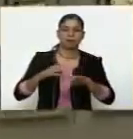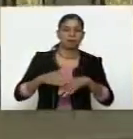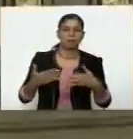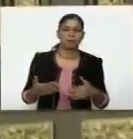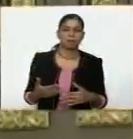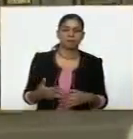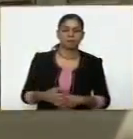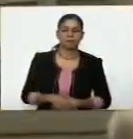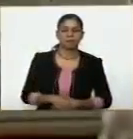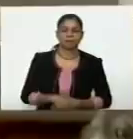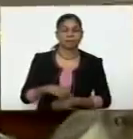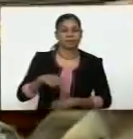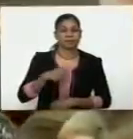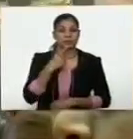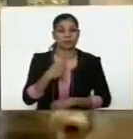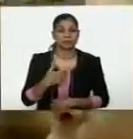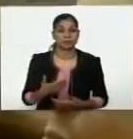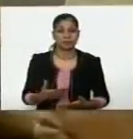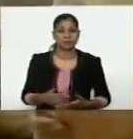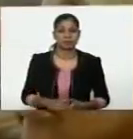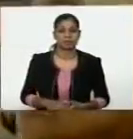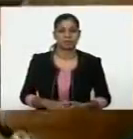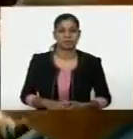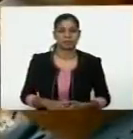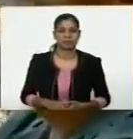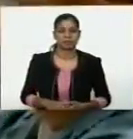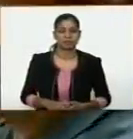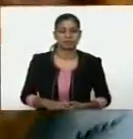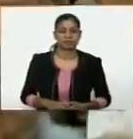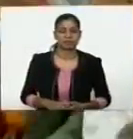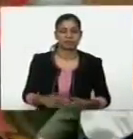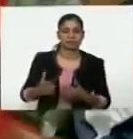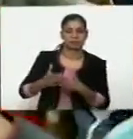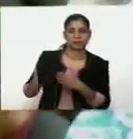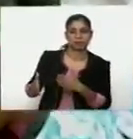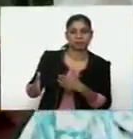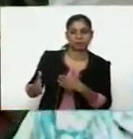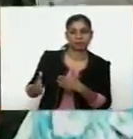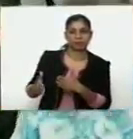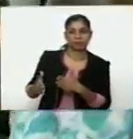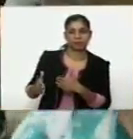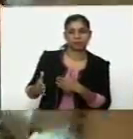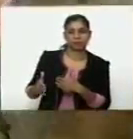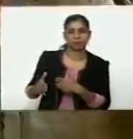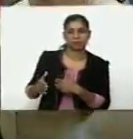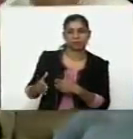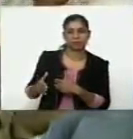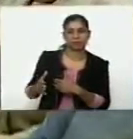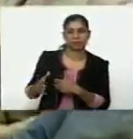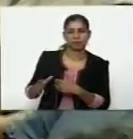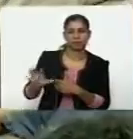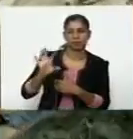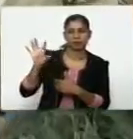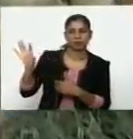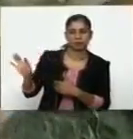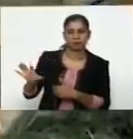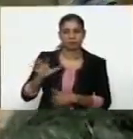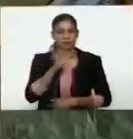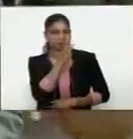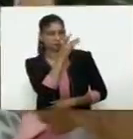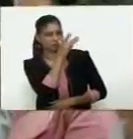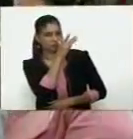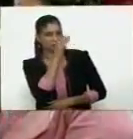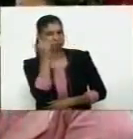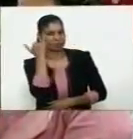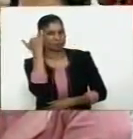Aquí se dijo, desde los vecinos de al lado, al principio hacían sorna y burla sobre la